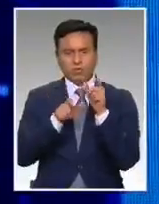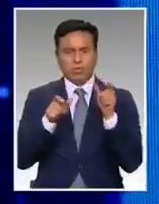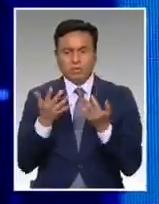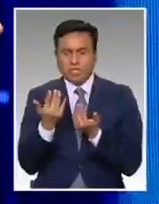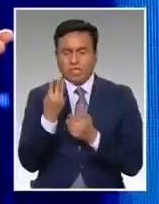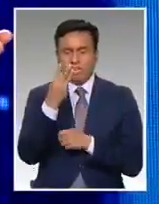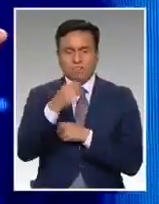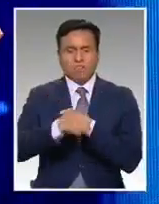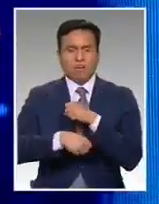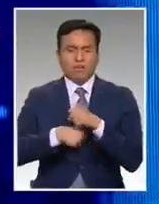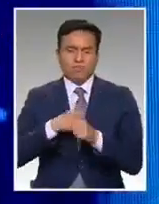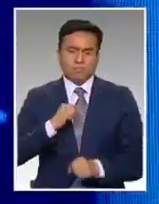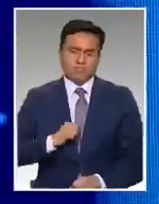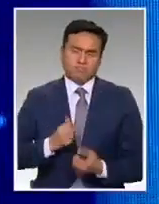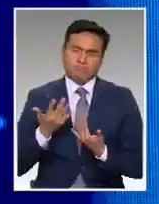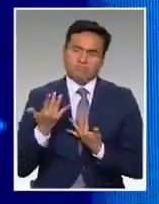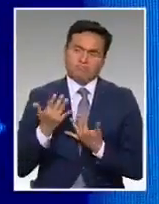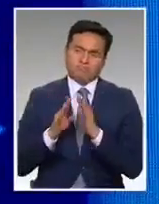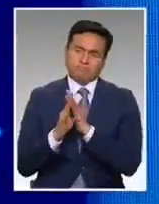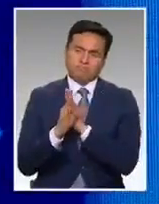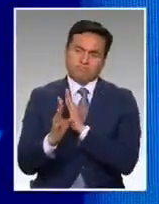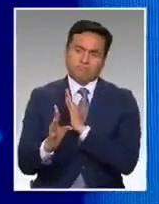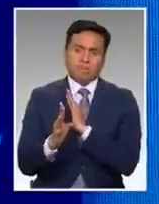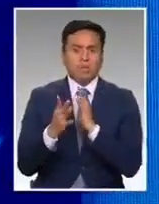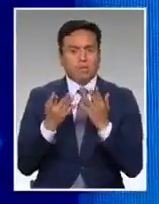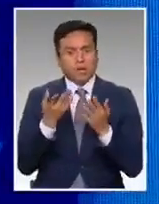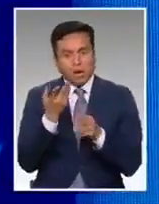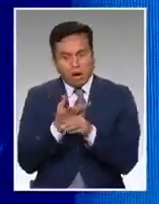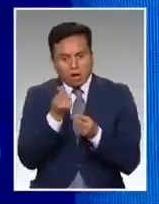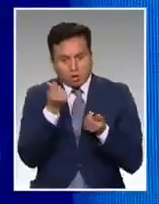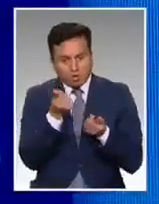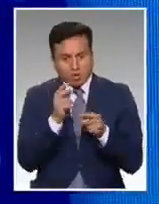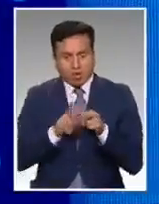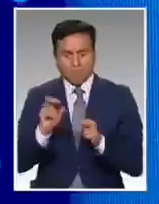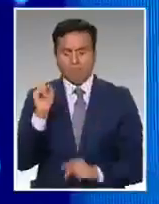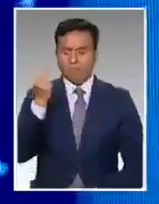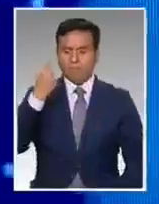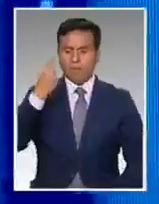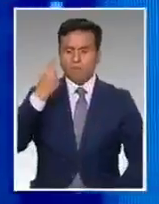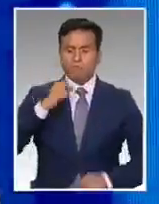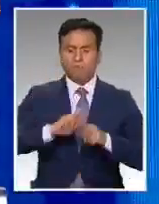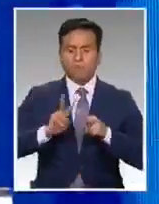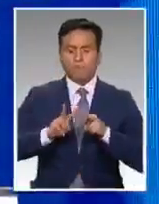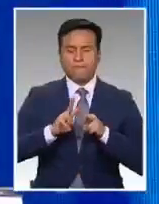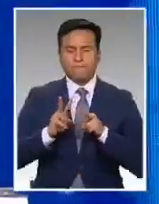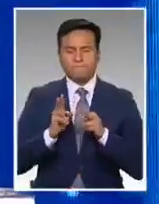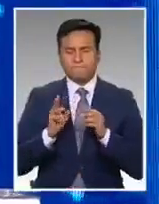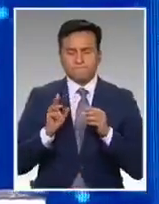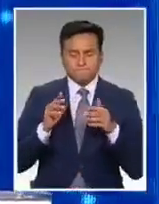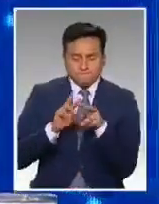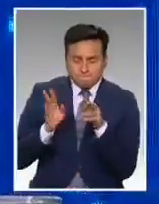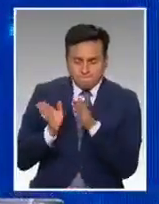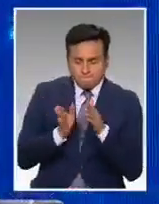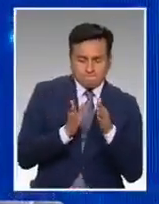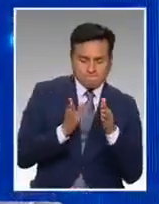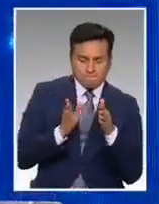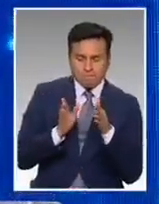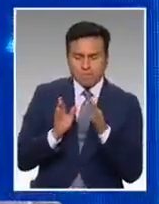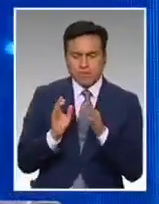esperan tres años para una operación bien recursos al quiere primero improvisar una